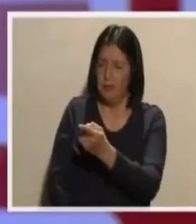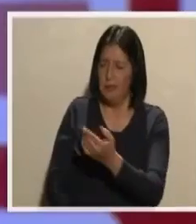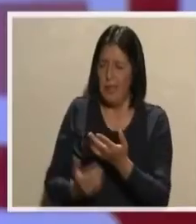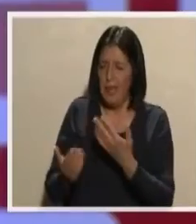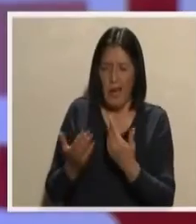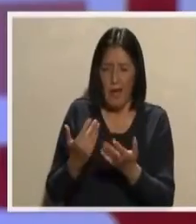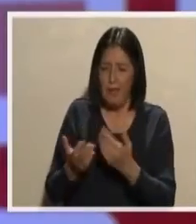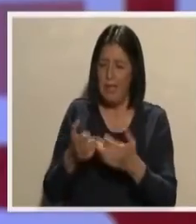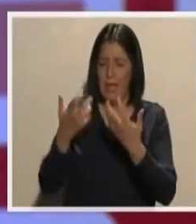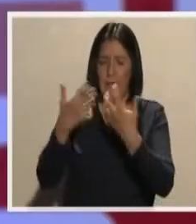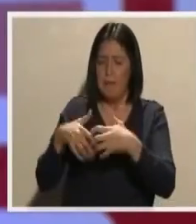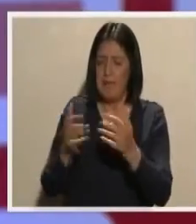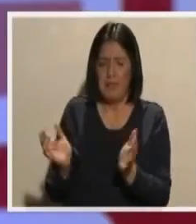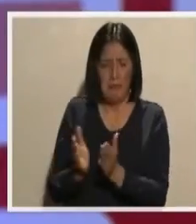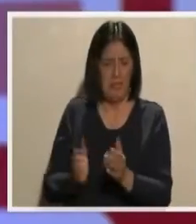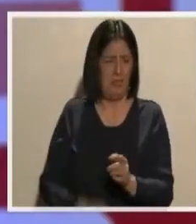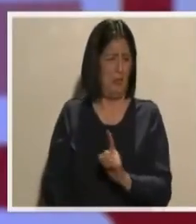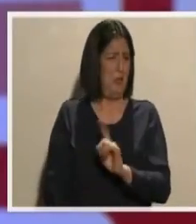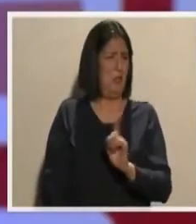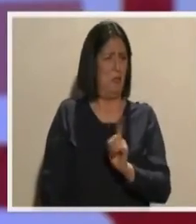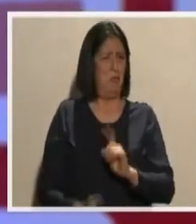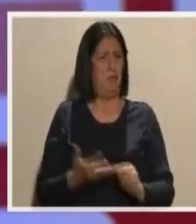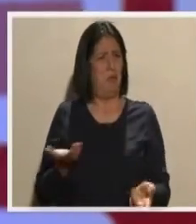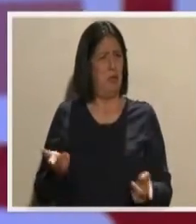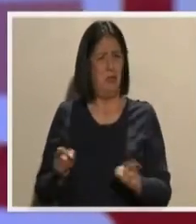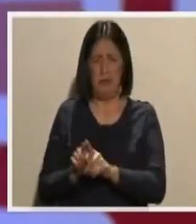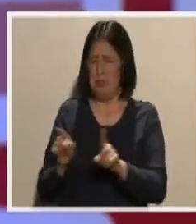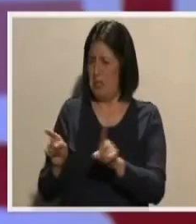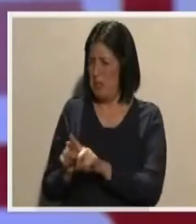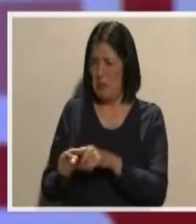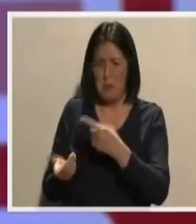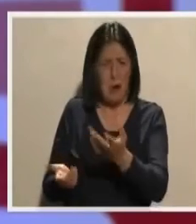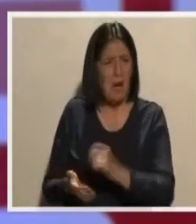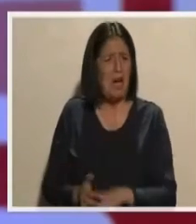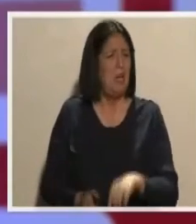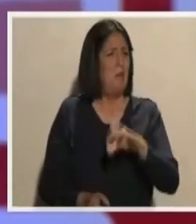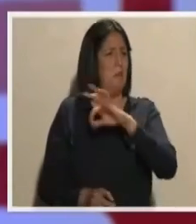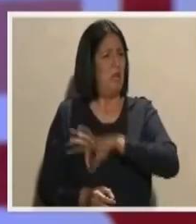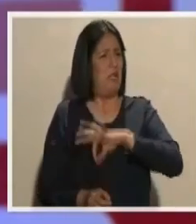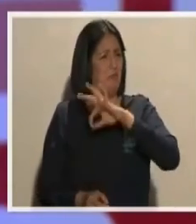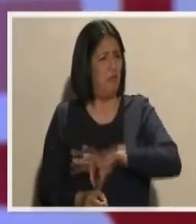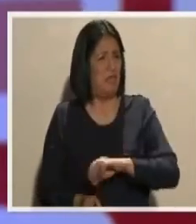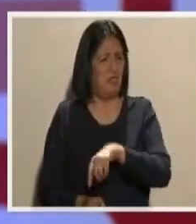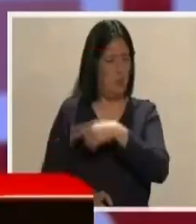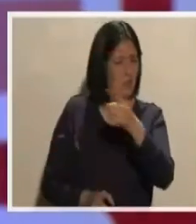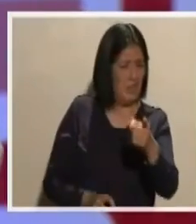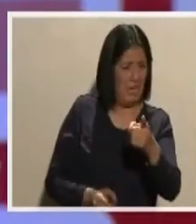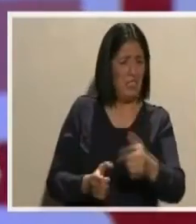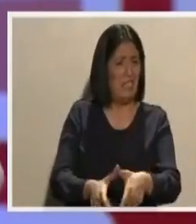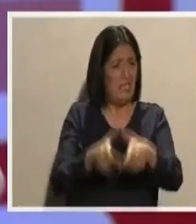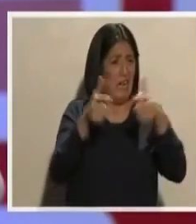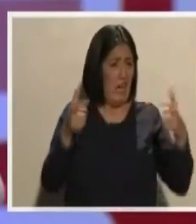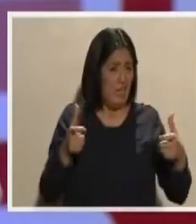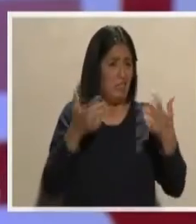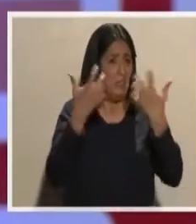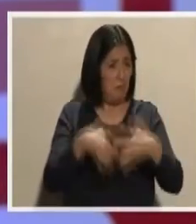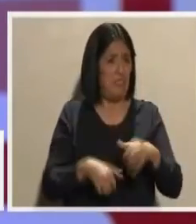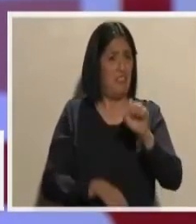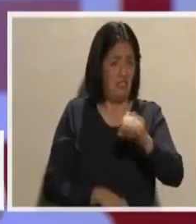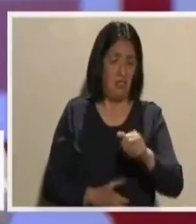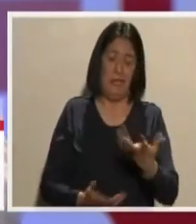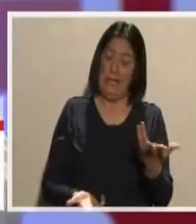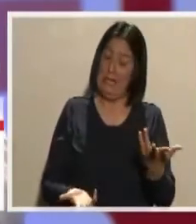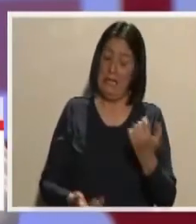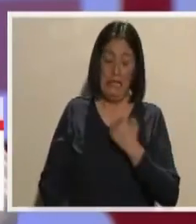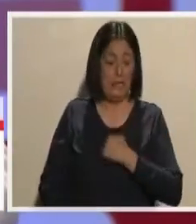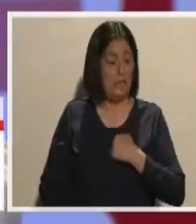pequeñas empresas, pero no le da los mismos beneficios que sí le da a estas grandes empresas. Eso es muy